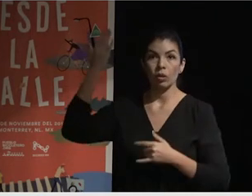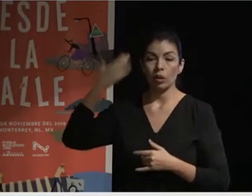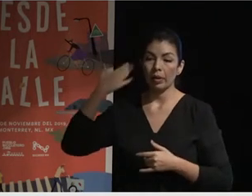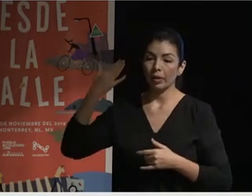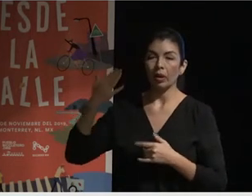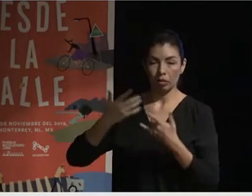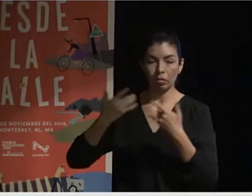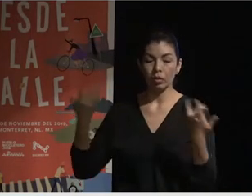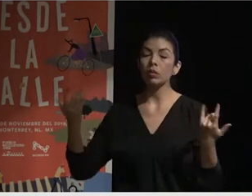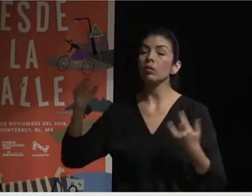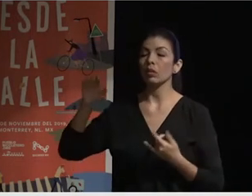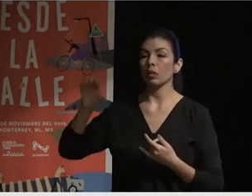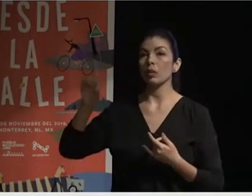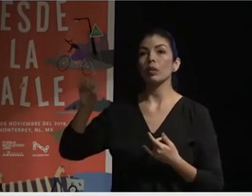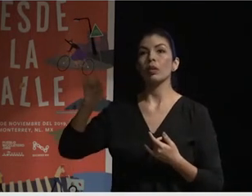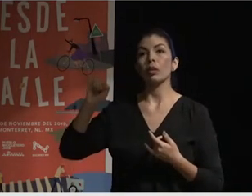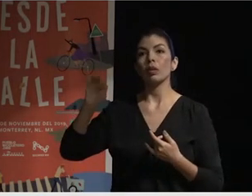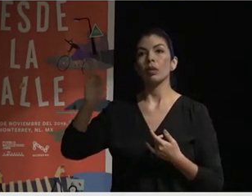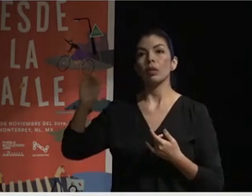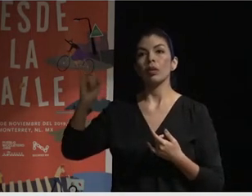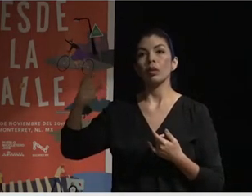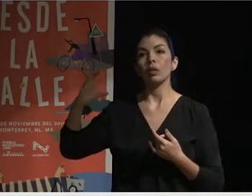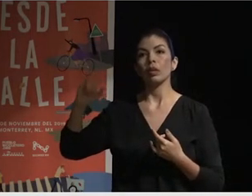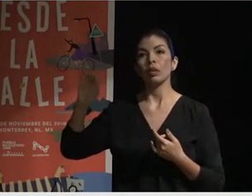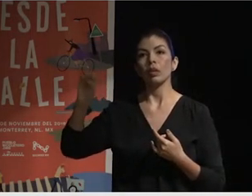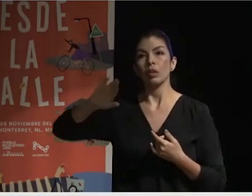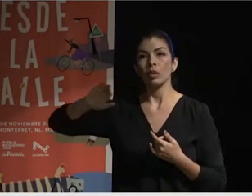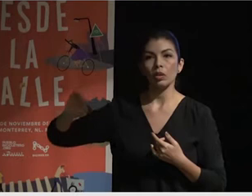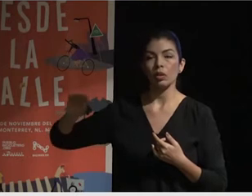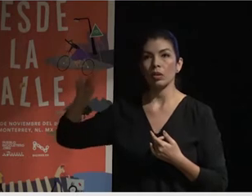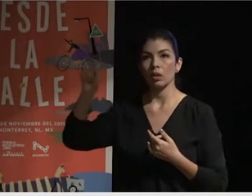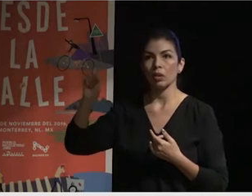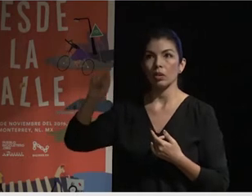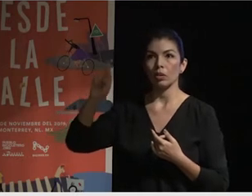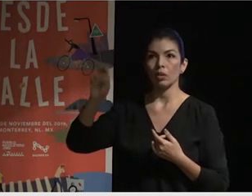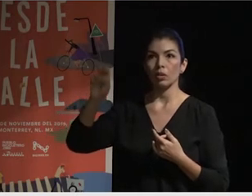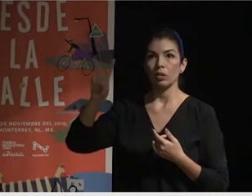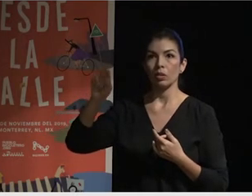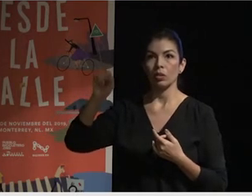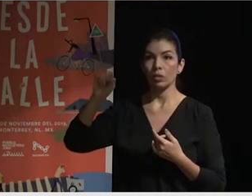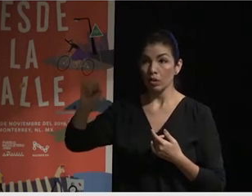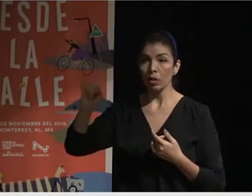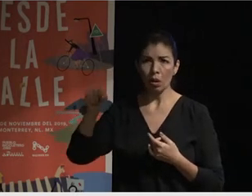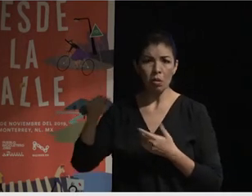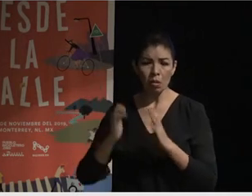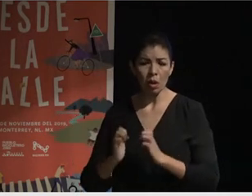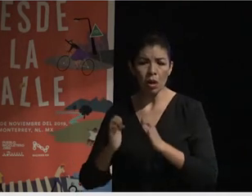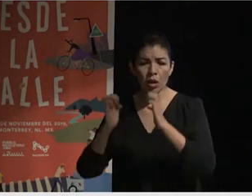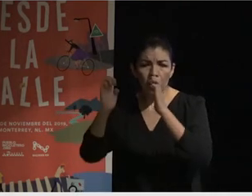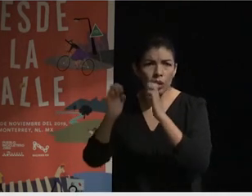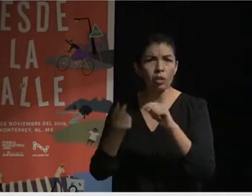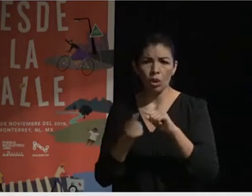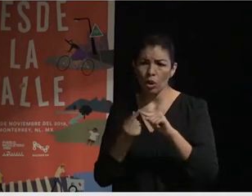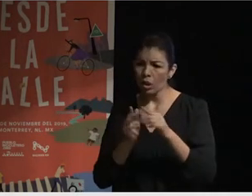México junto a la Alameda, un café hermosísimo, con un edificio que era para trabajadores, ¿no?